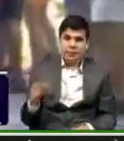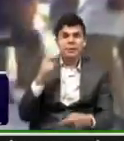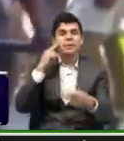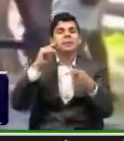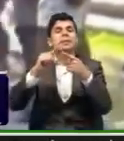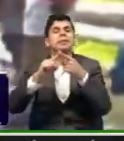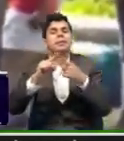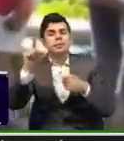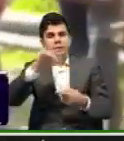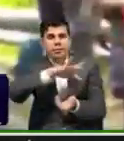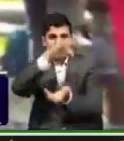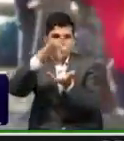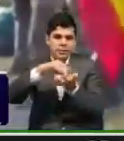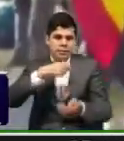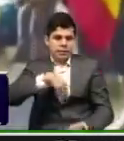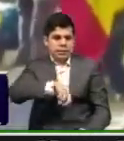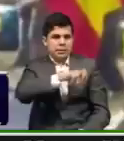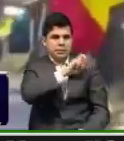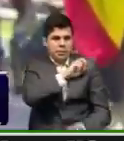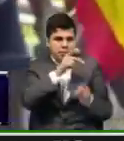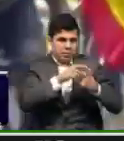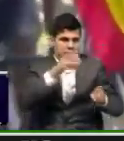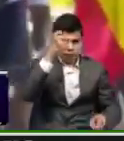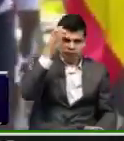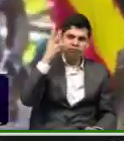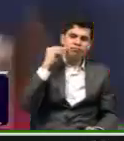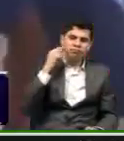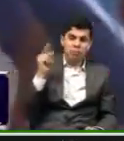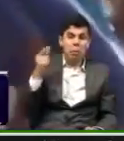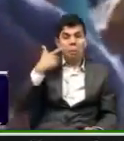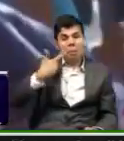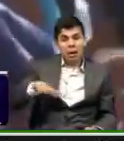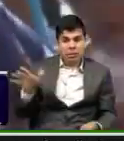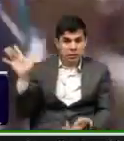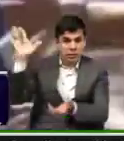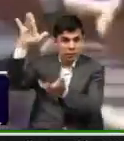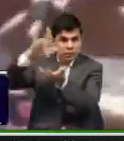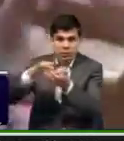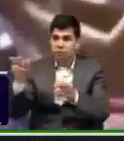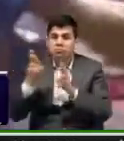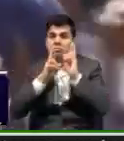será la Vuelta a España, en donde, según los especialistas, participará, aunque el deportista no lo ha confirmado.